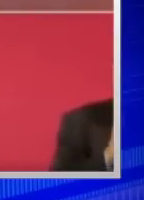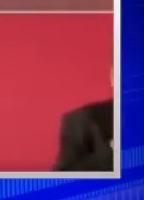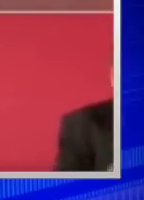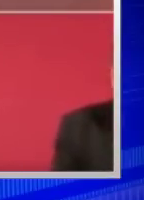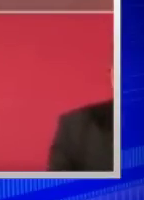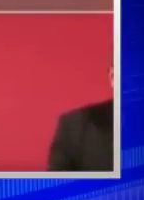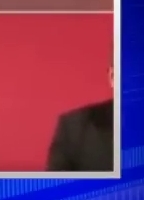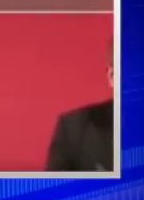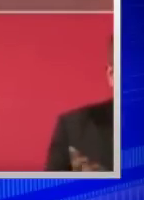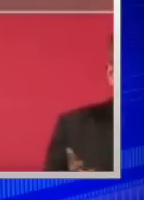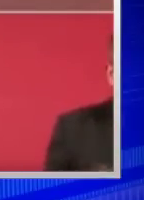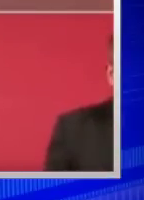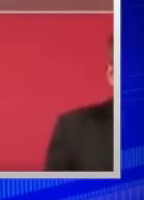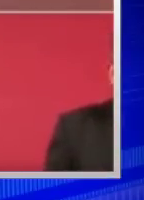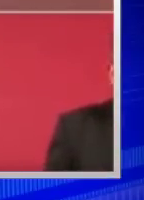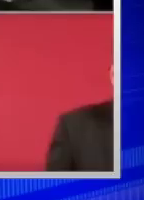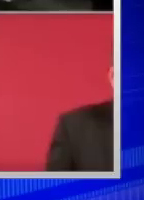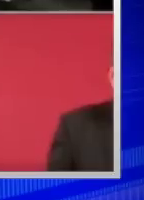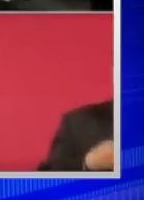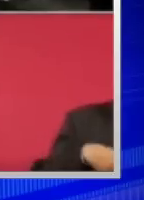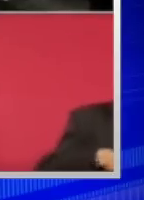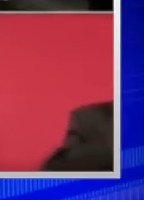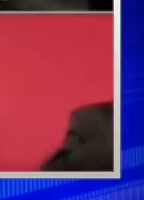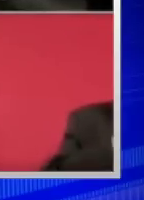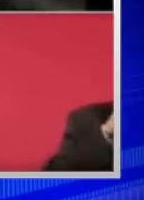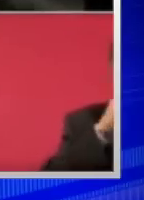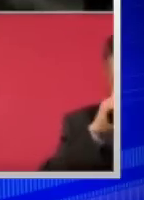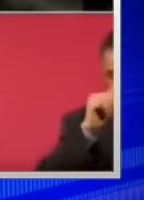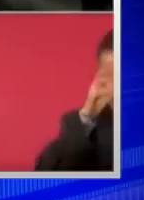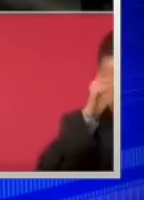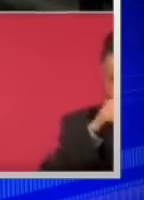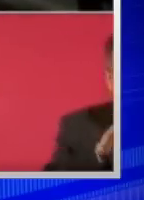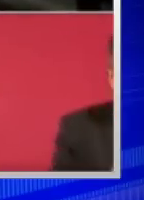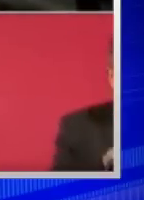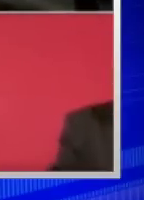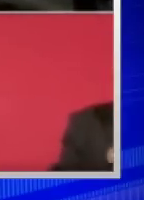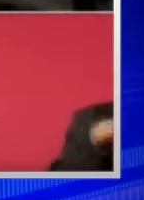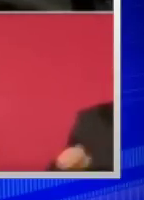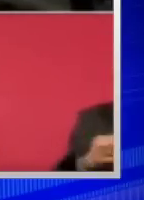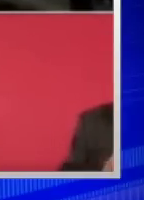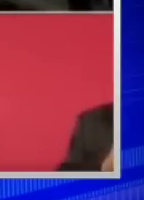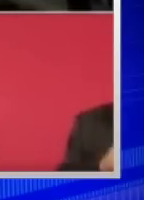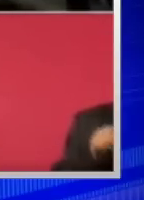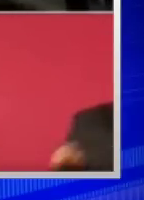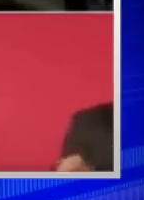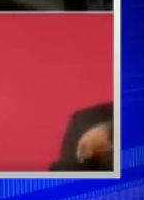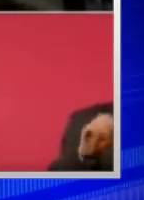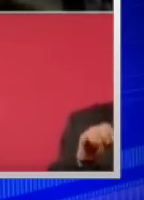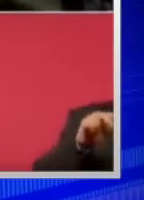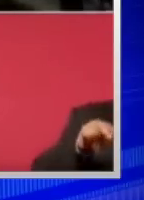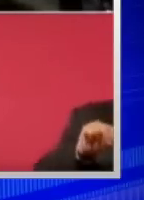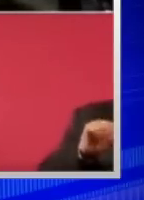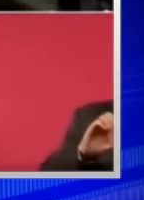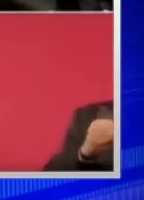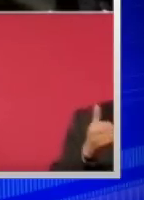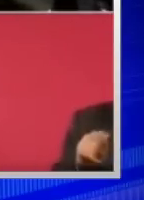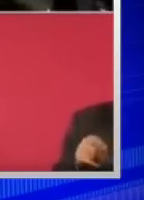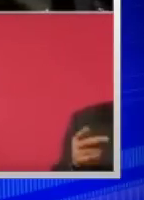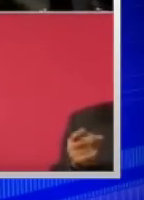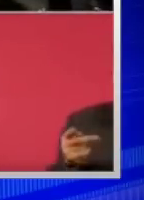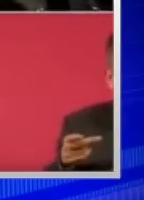Entonces se acordó que el conac desarrollaron un proyecto